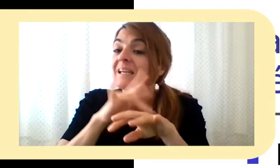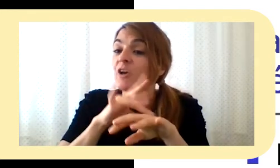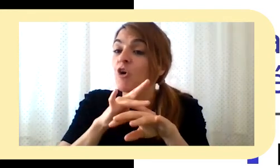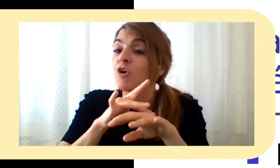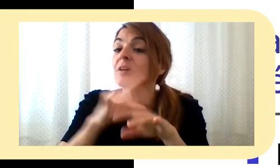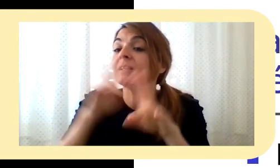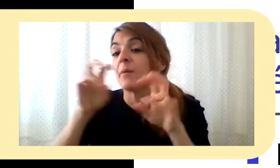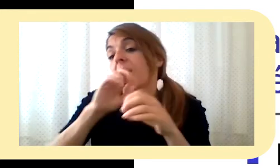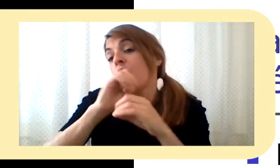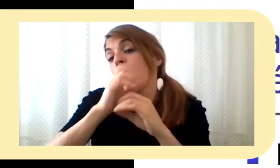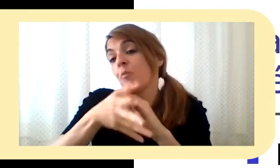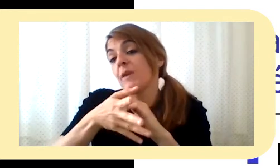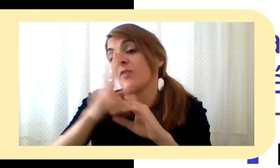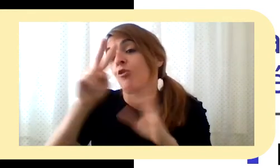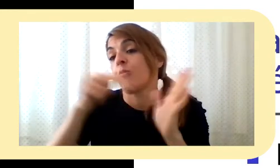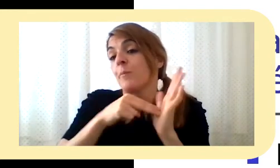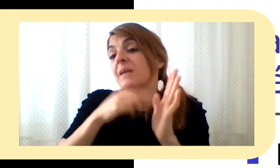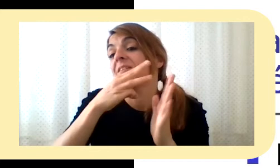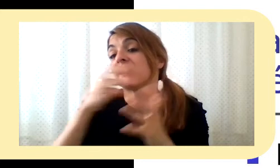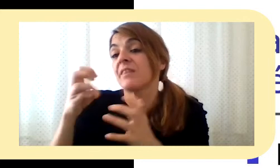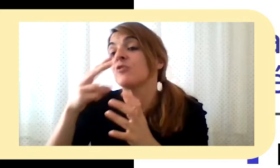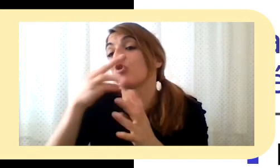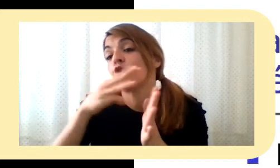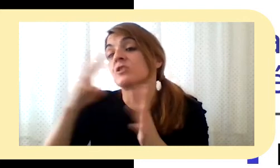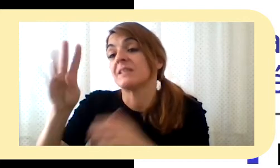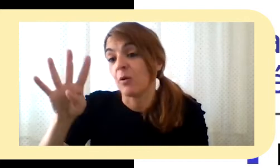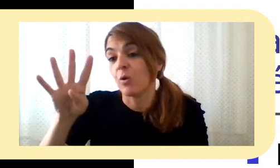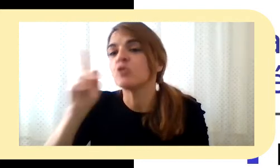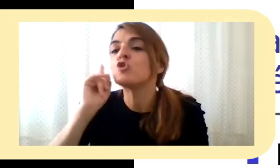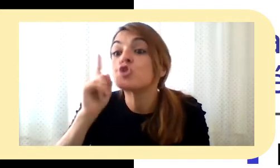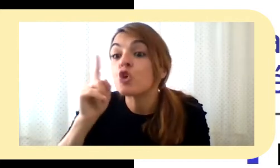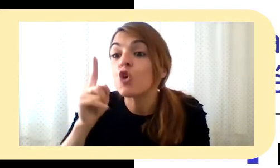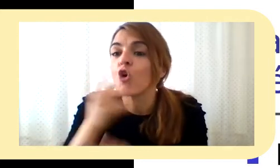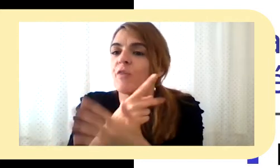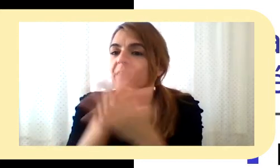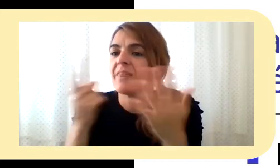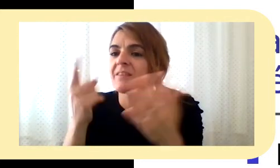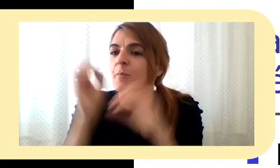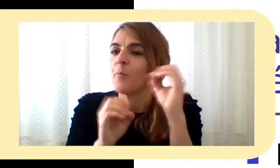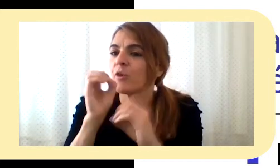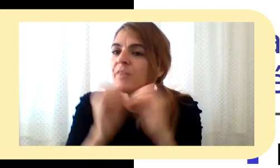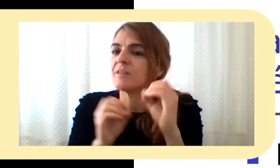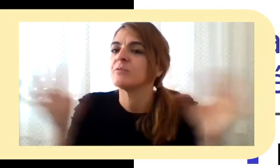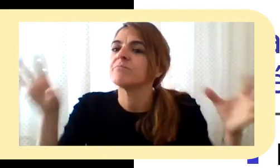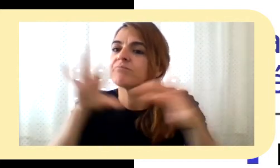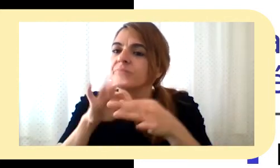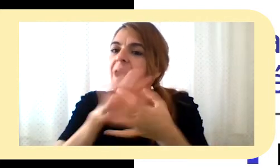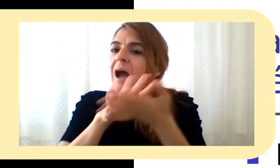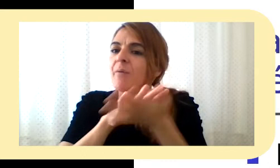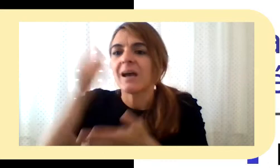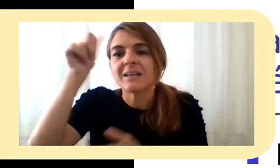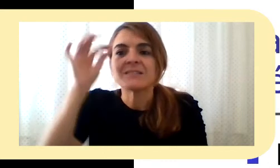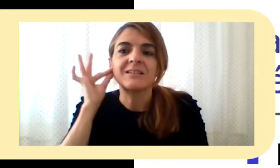2.484, solo el 16% mencionan sexo y género en los criterios de inclusión. Y de